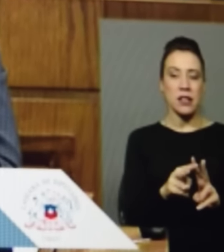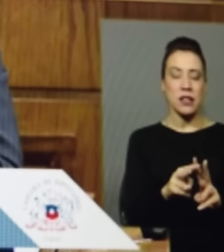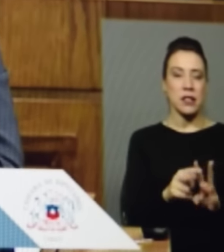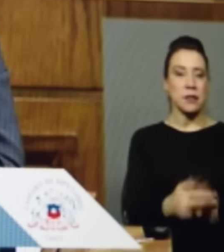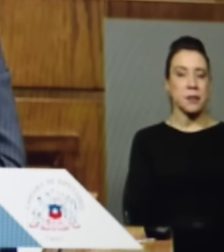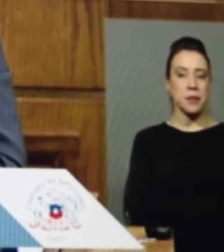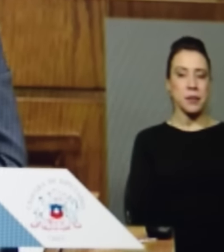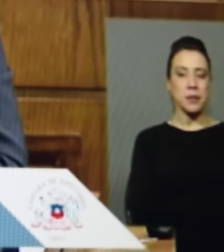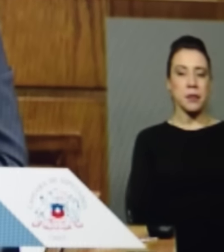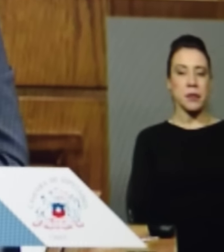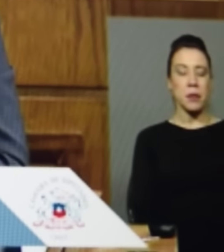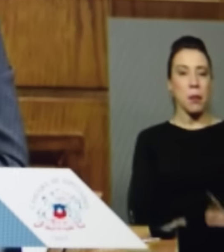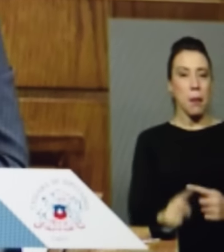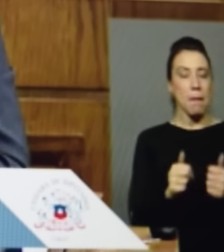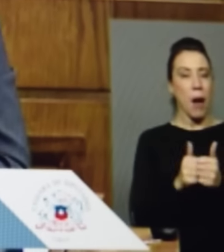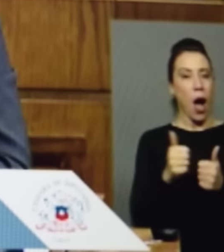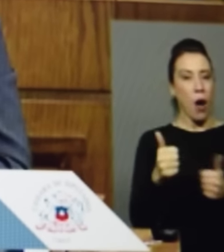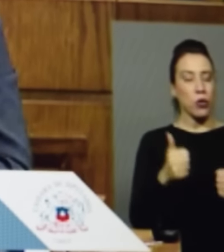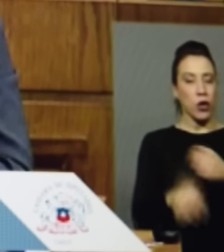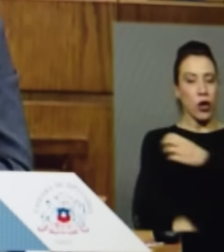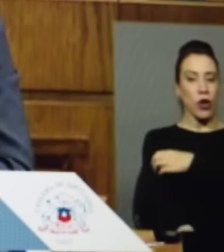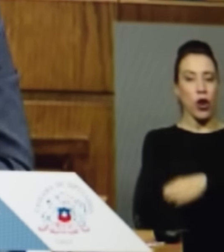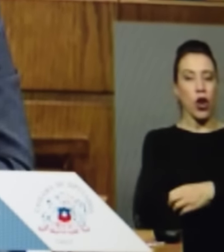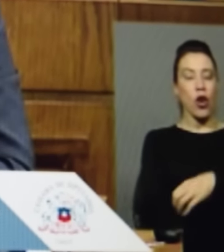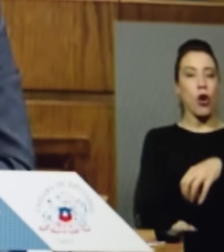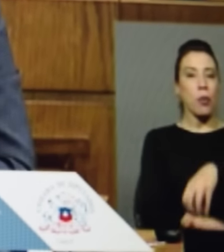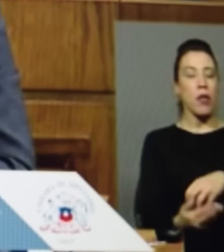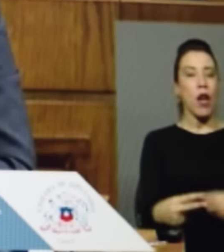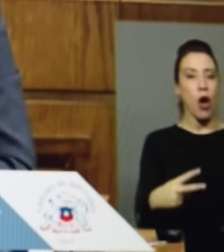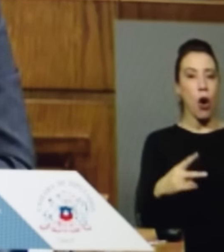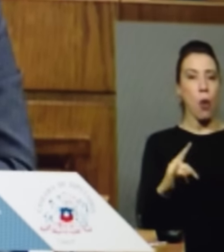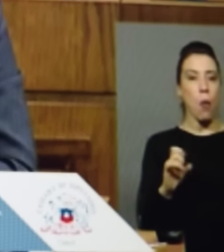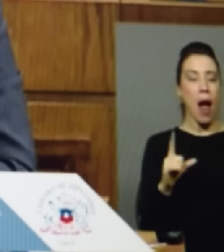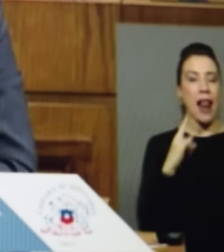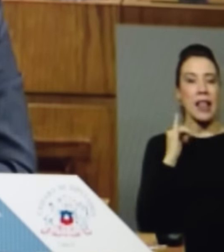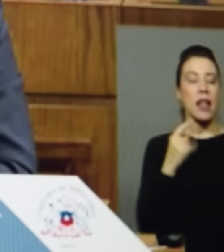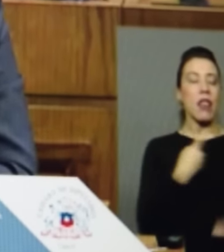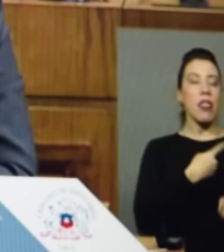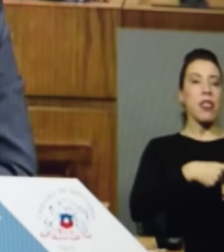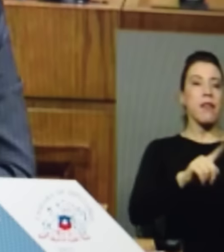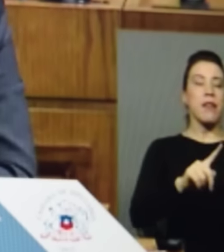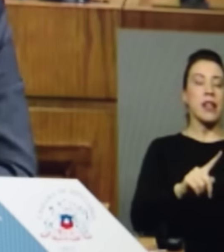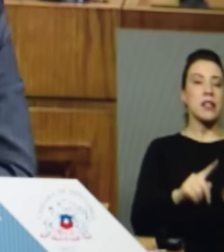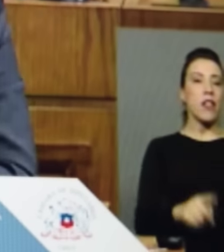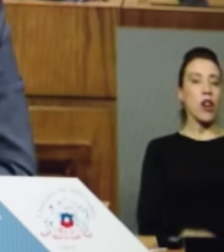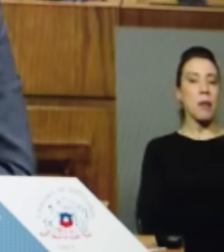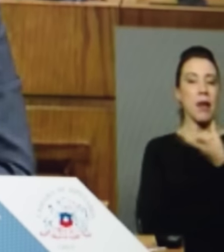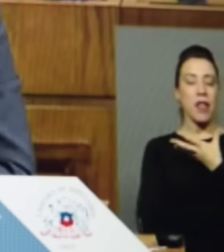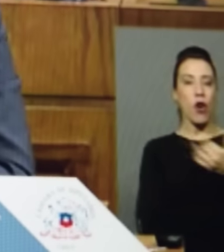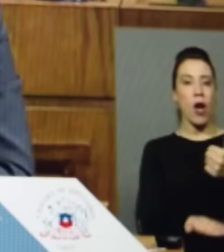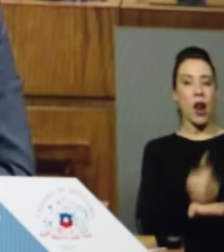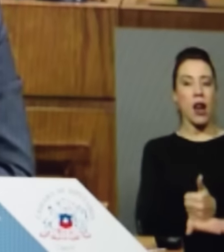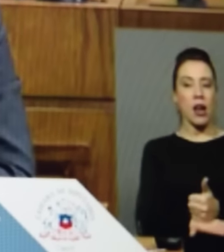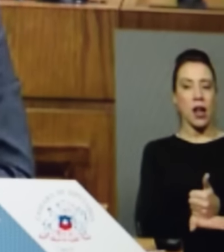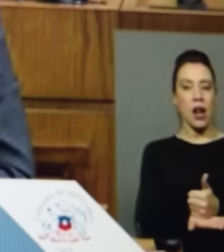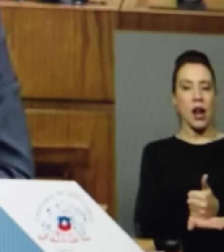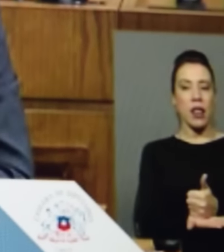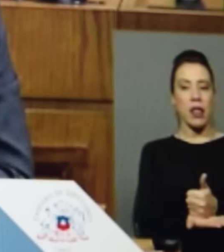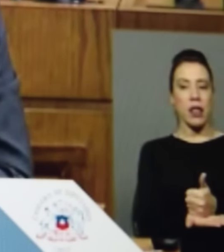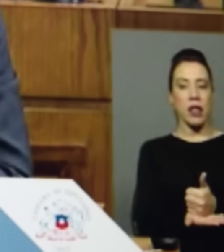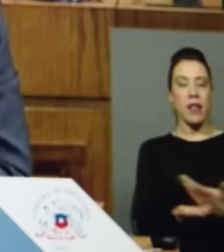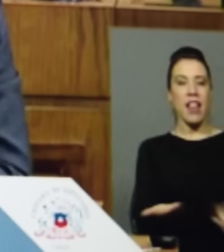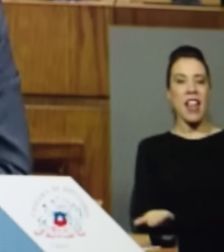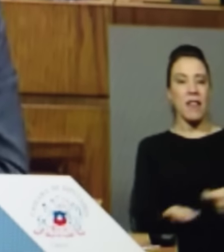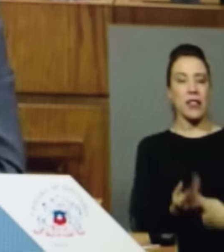por parte de las autoridades regionales, la comuna de Hualqui, a diferencia de lo que me ha señalado el propio alcalde, de lo que fue